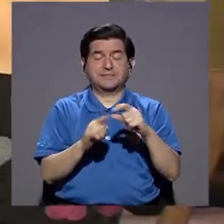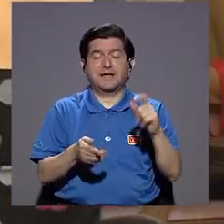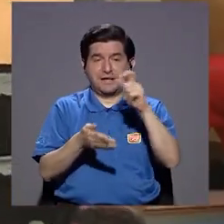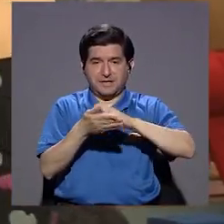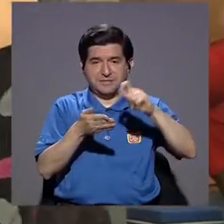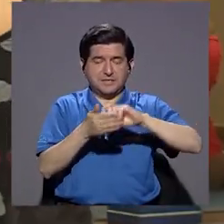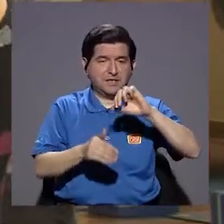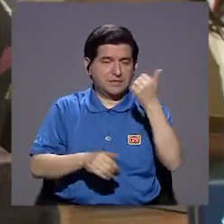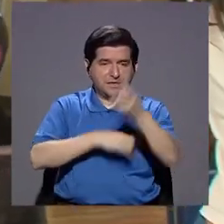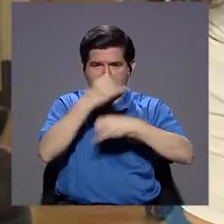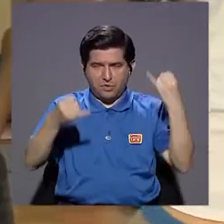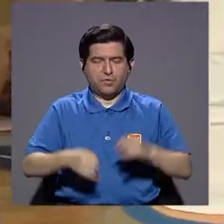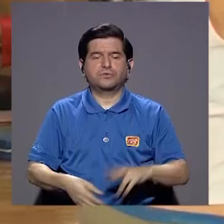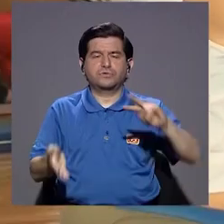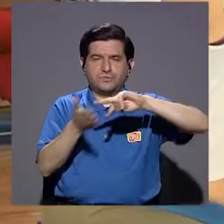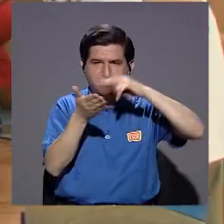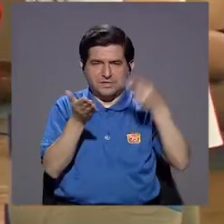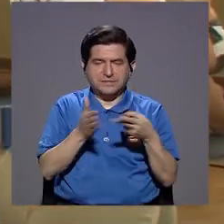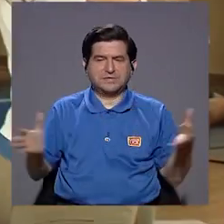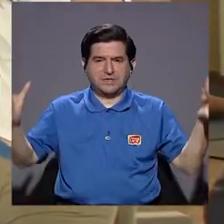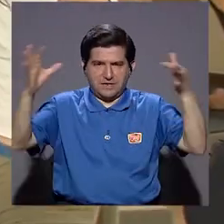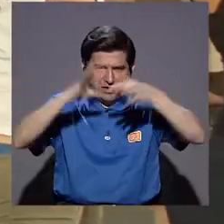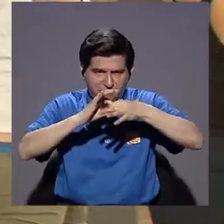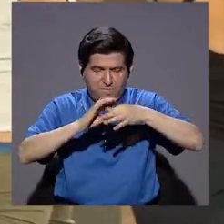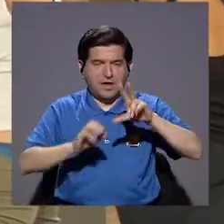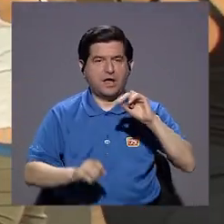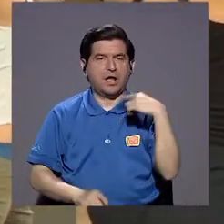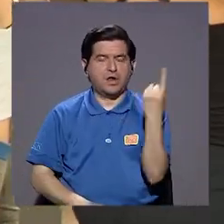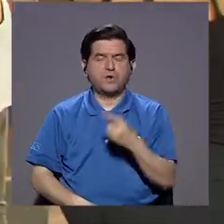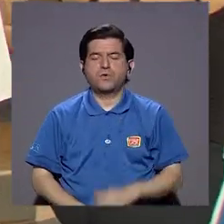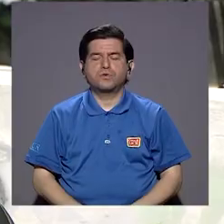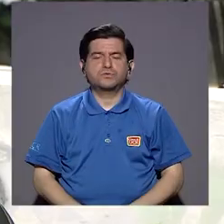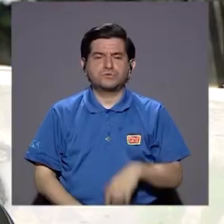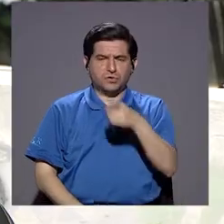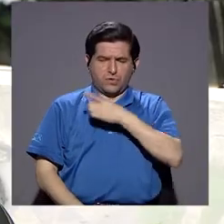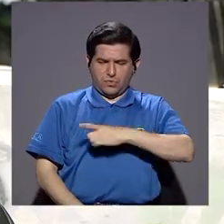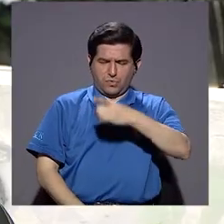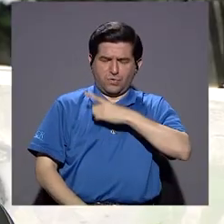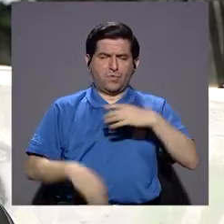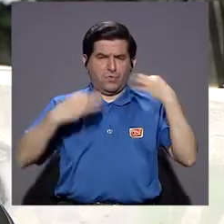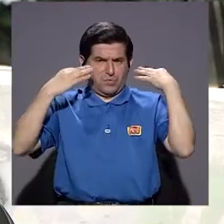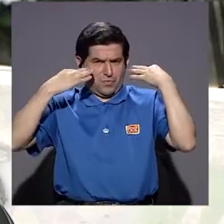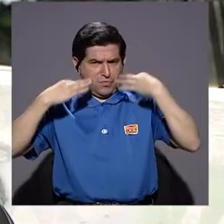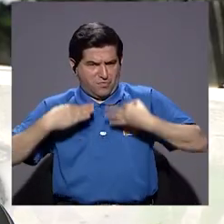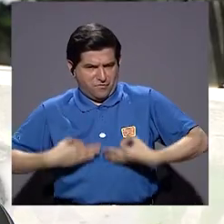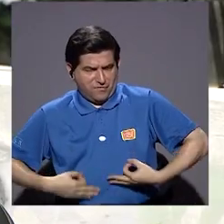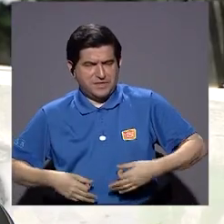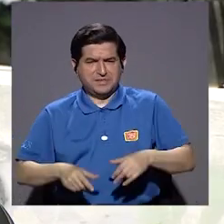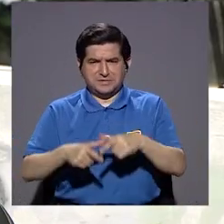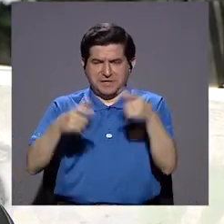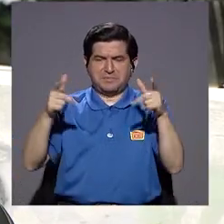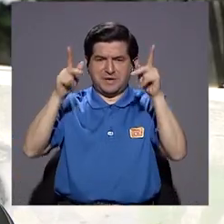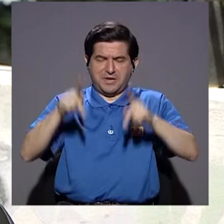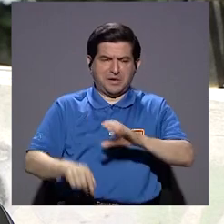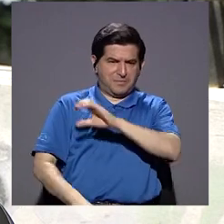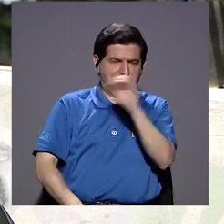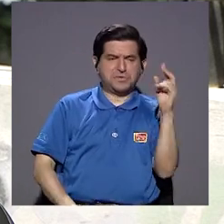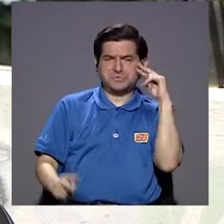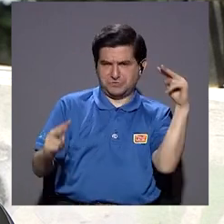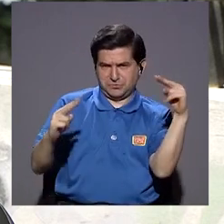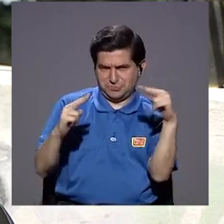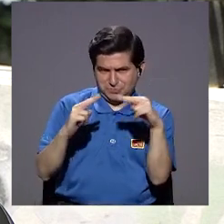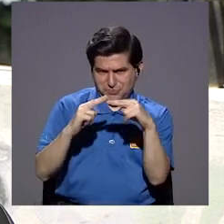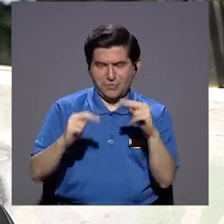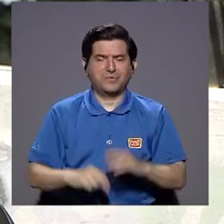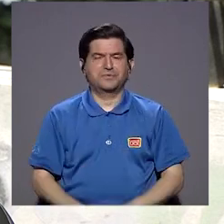que significa unión. Entonces no es que solo la disciplina física por la que la mayoría en Occidente la conocemos,